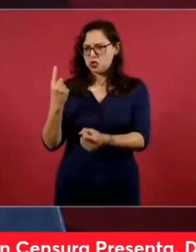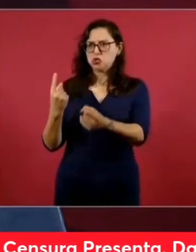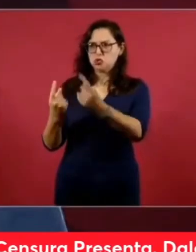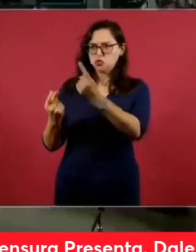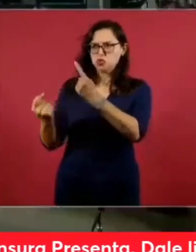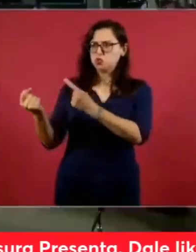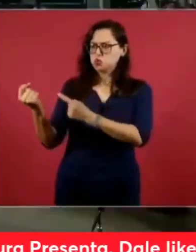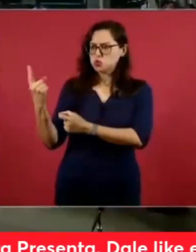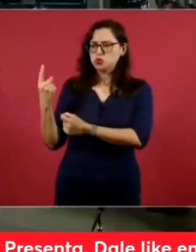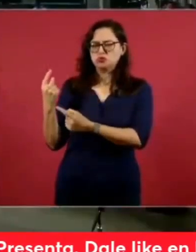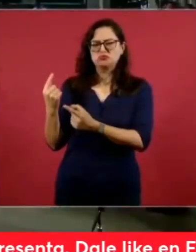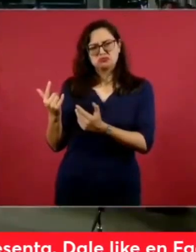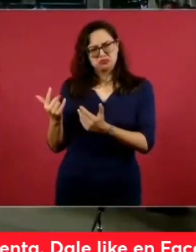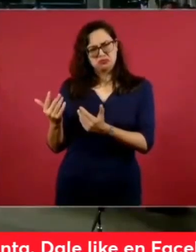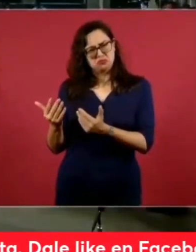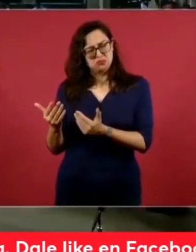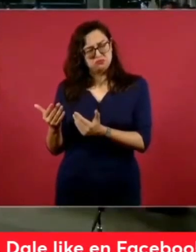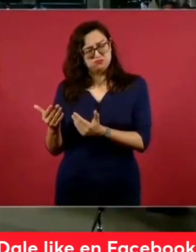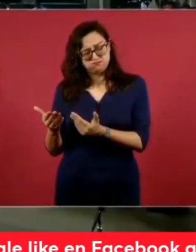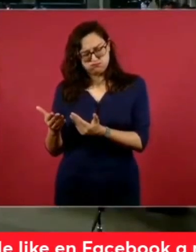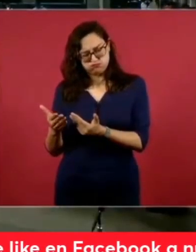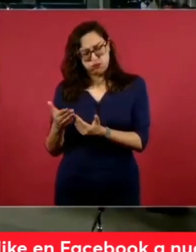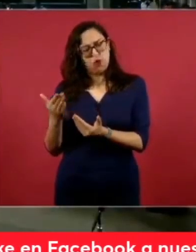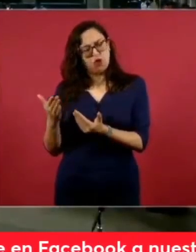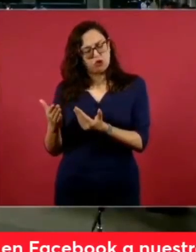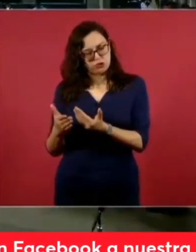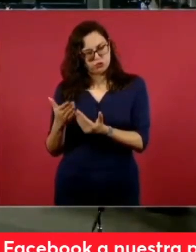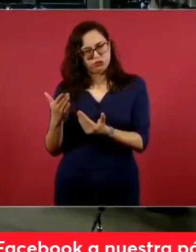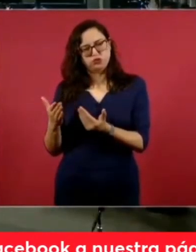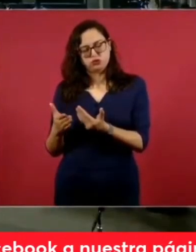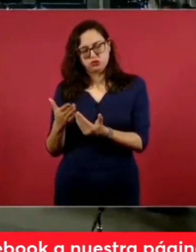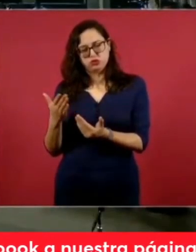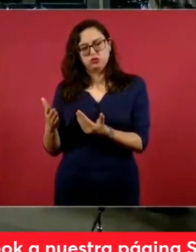Es una máxima.